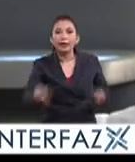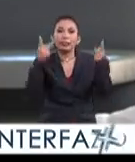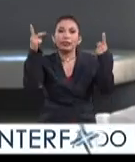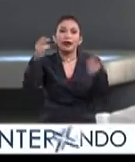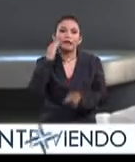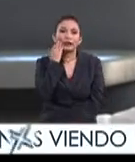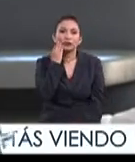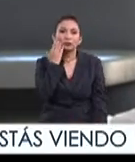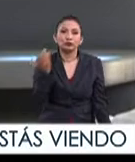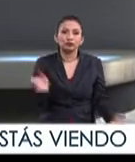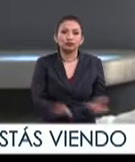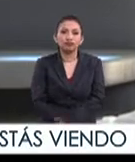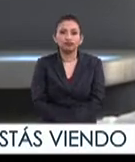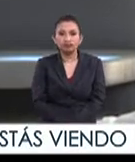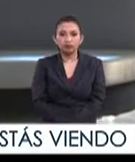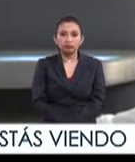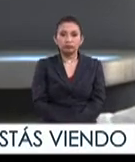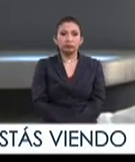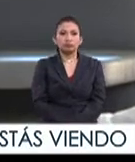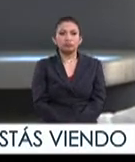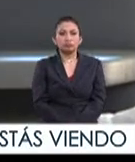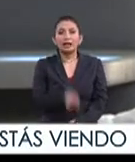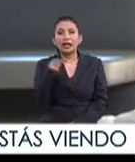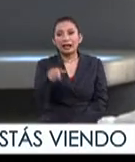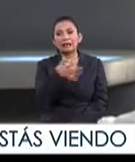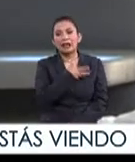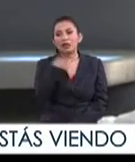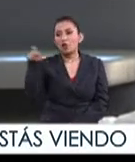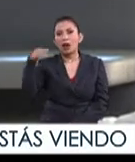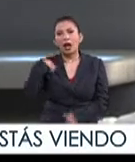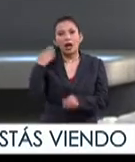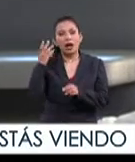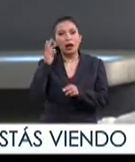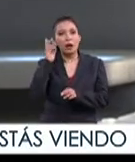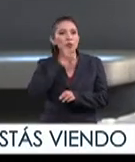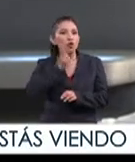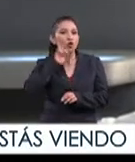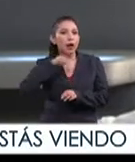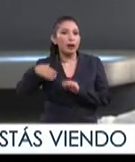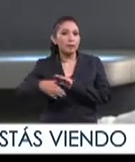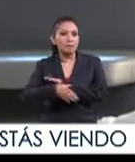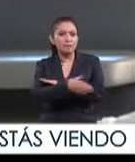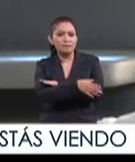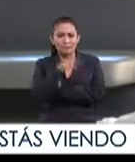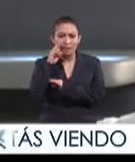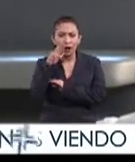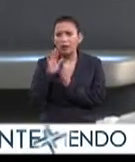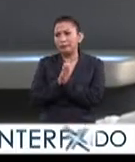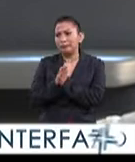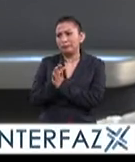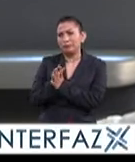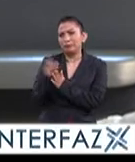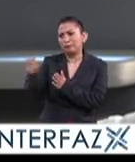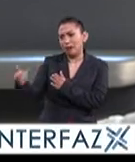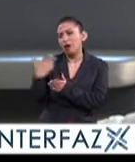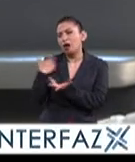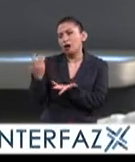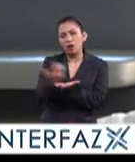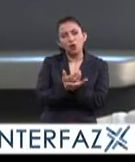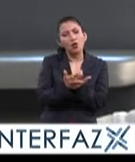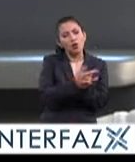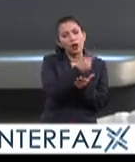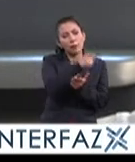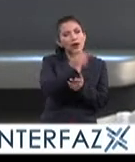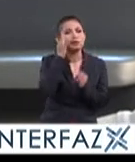vendido en Facebook y los tenía una sirena y le piden una cura